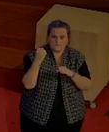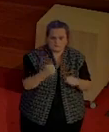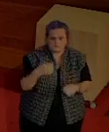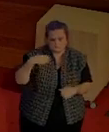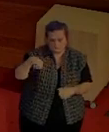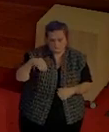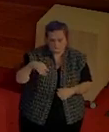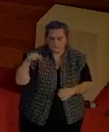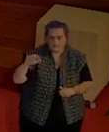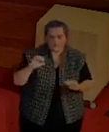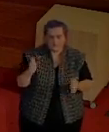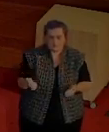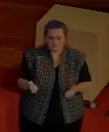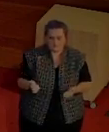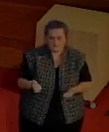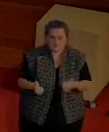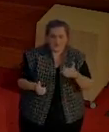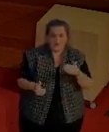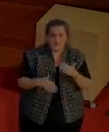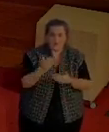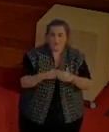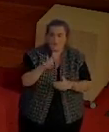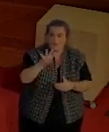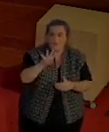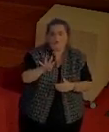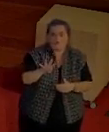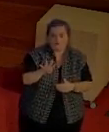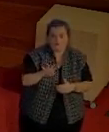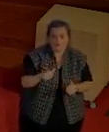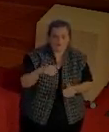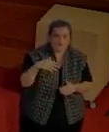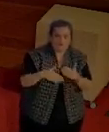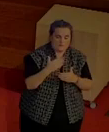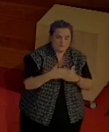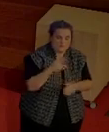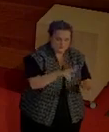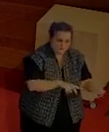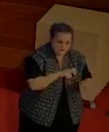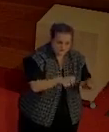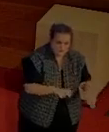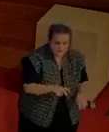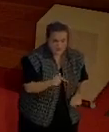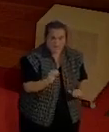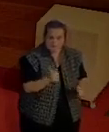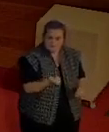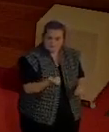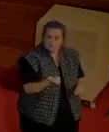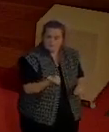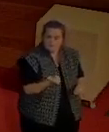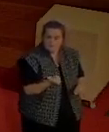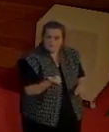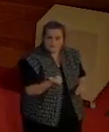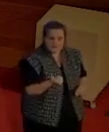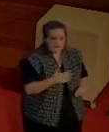el que pone en marcha las llamadas cuatro modernizaciones la modernización agrícola empiezan a reconocer algo de de